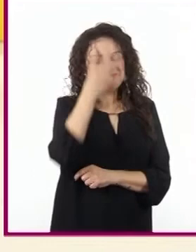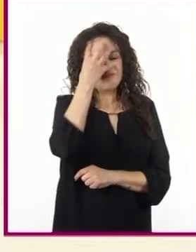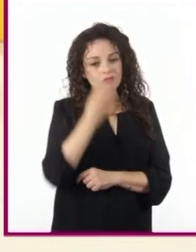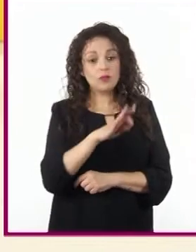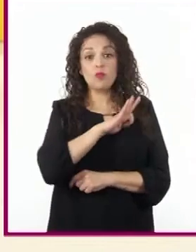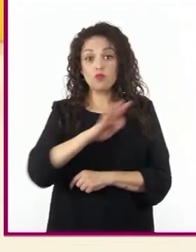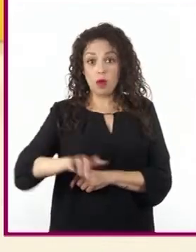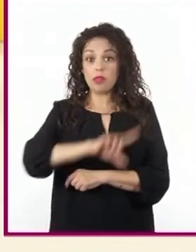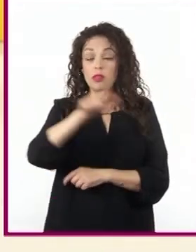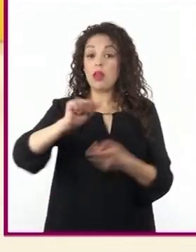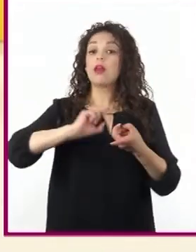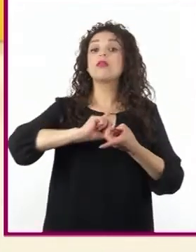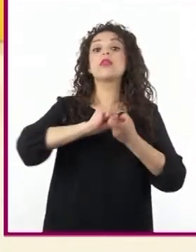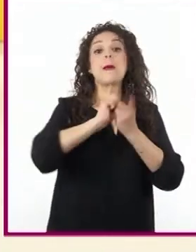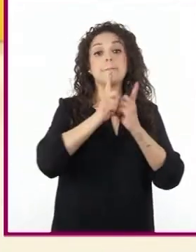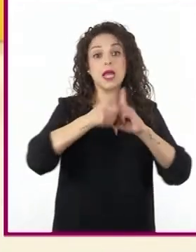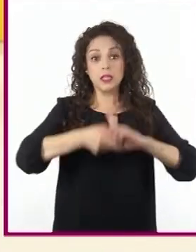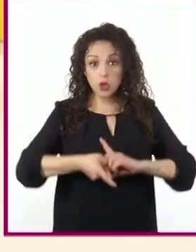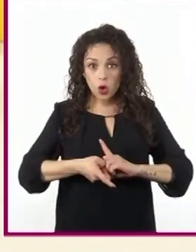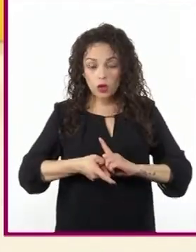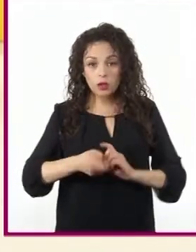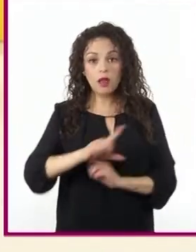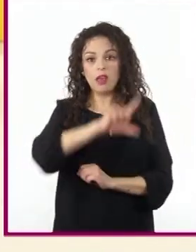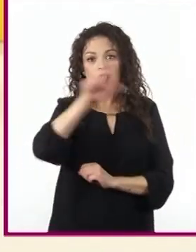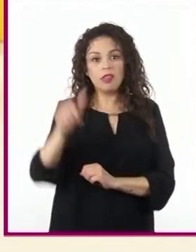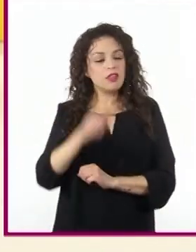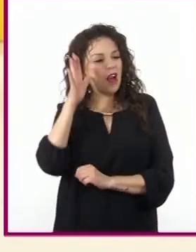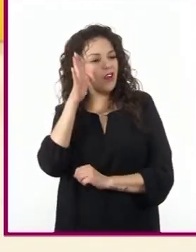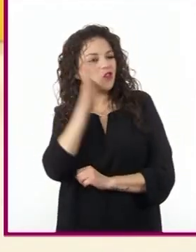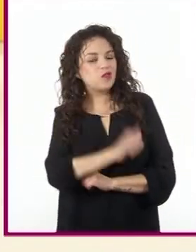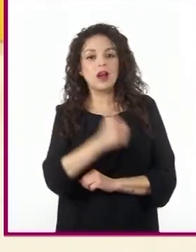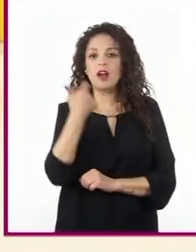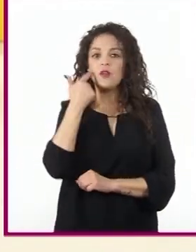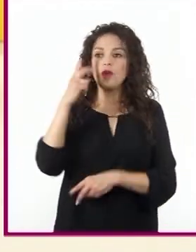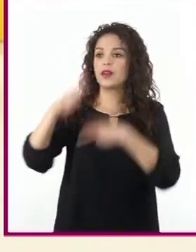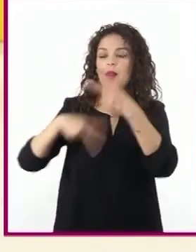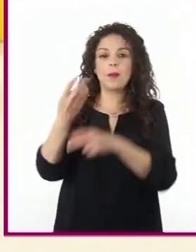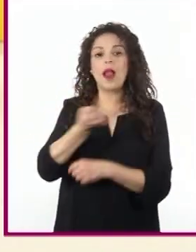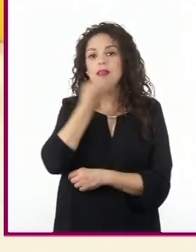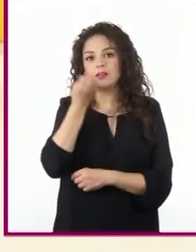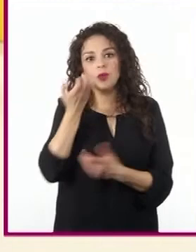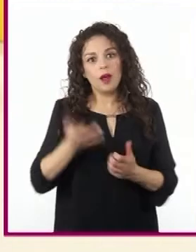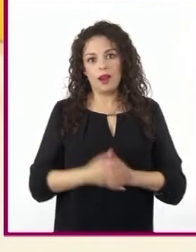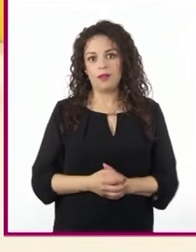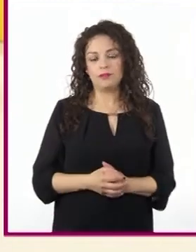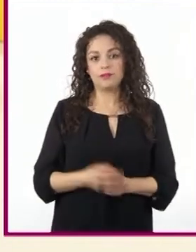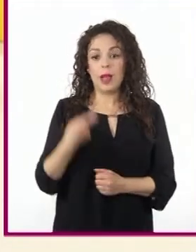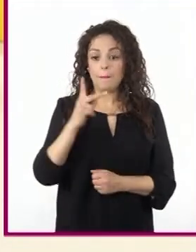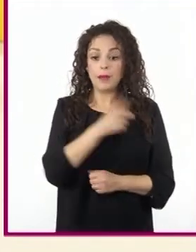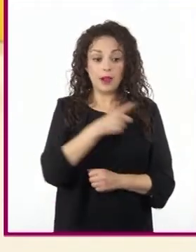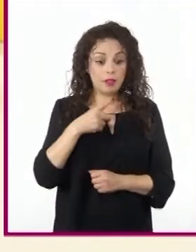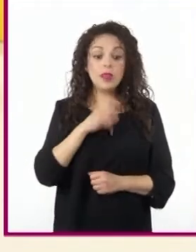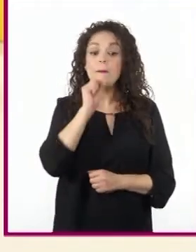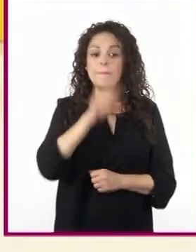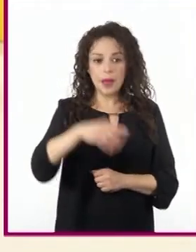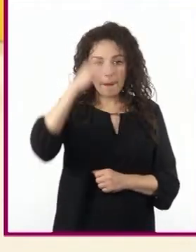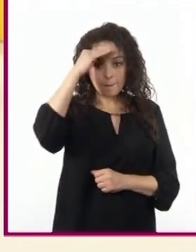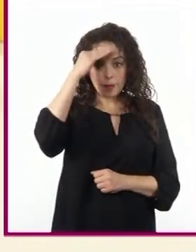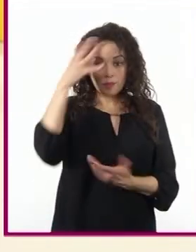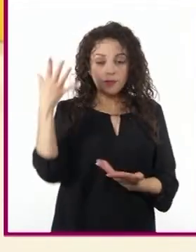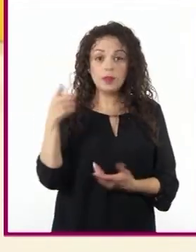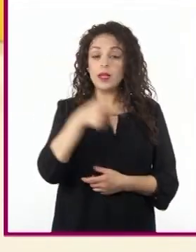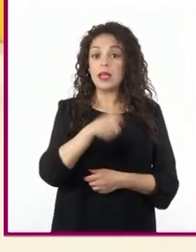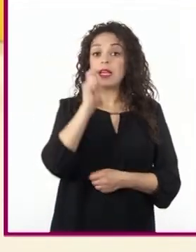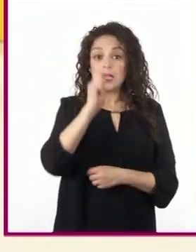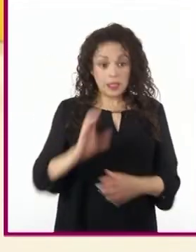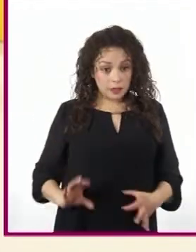depresión. Incluso ya no querrá asistir a clases. Pero también deben considerar que a pesar de que forman